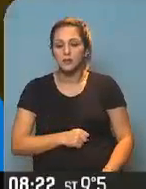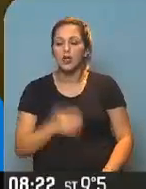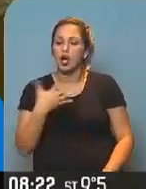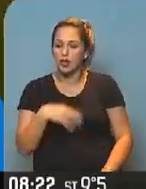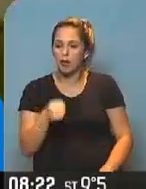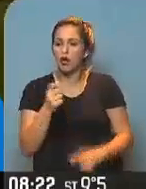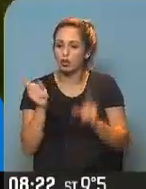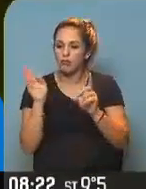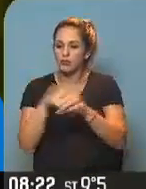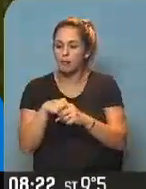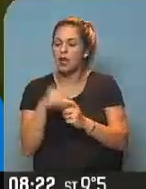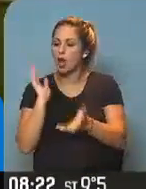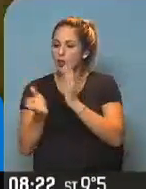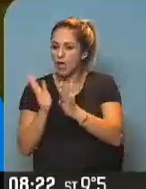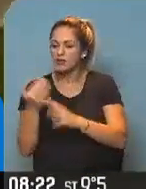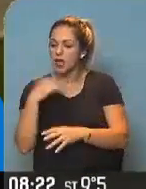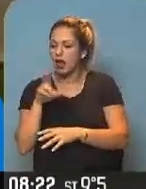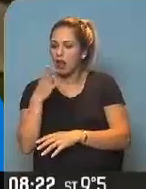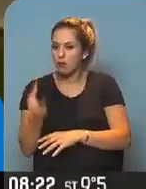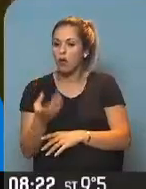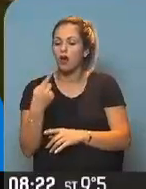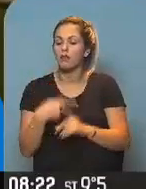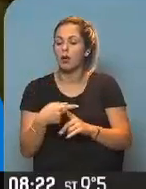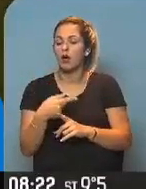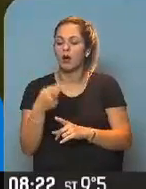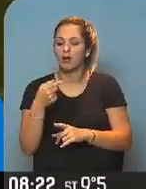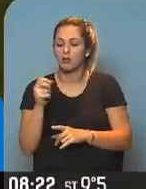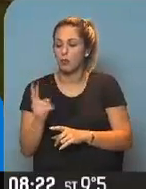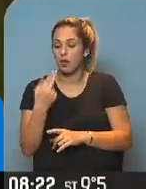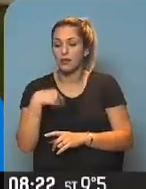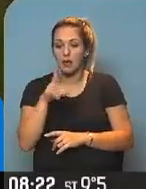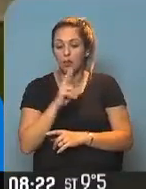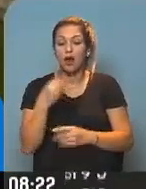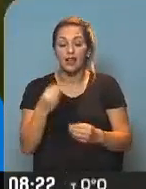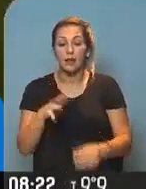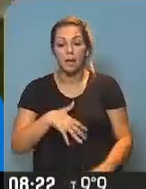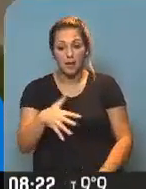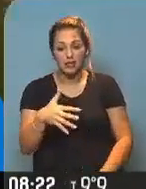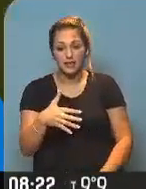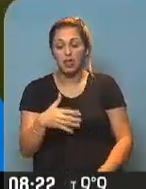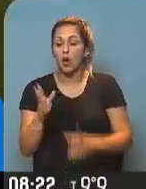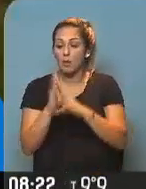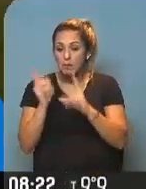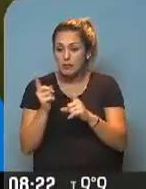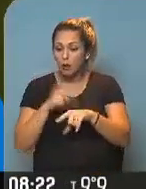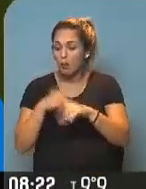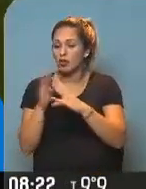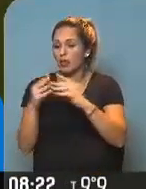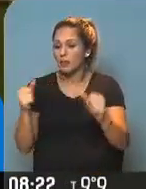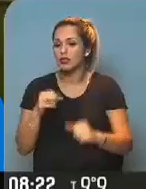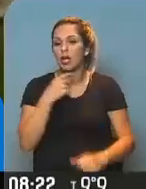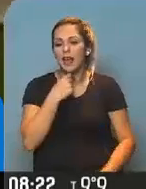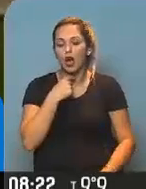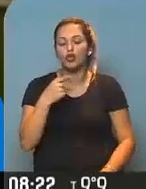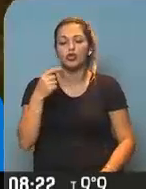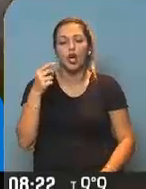en contexto de violencia de género por el crimen de su pareja, que se encontraba embarazada cuando desapareció en agosto del